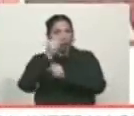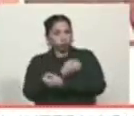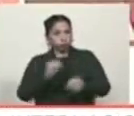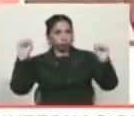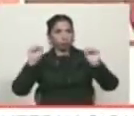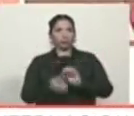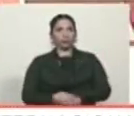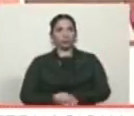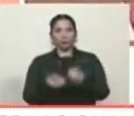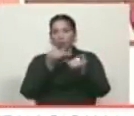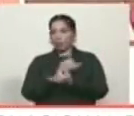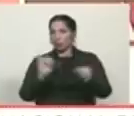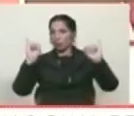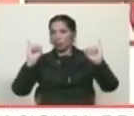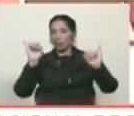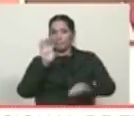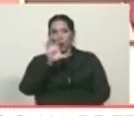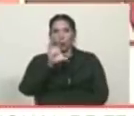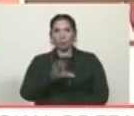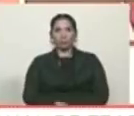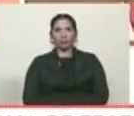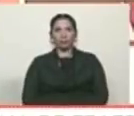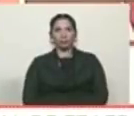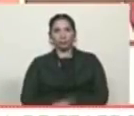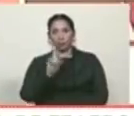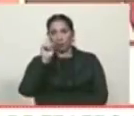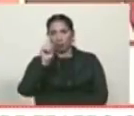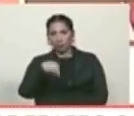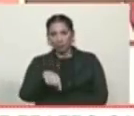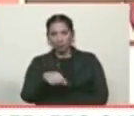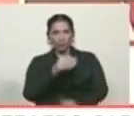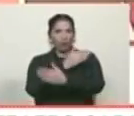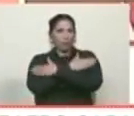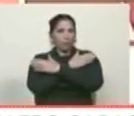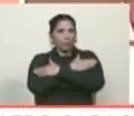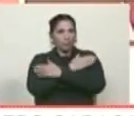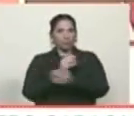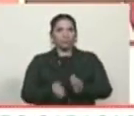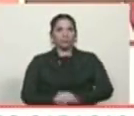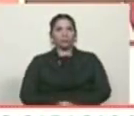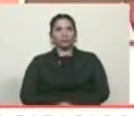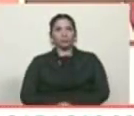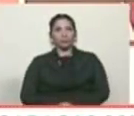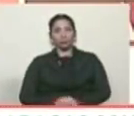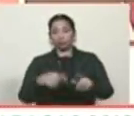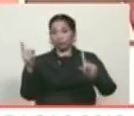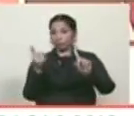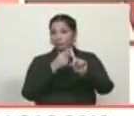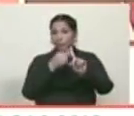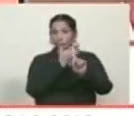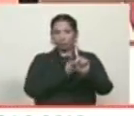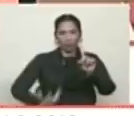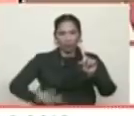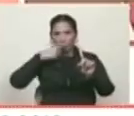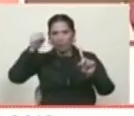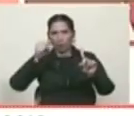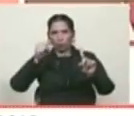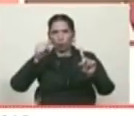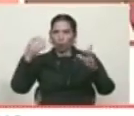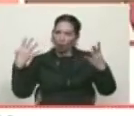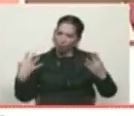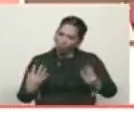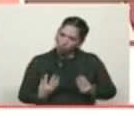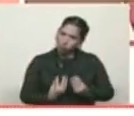la independencia de la patria. También queremos felicitar desde acá, en primer lugar, al presidente Nicolás Maduro,